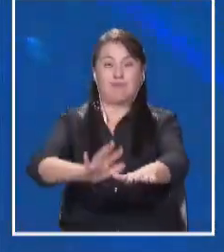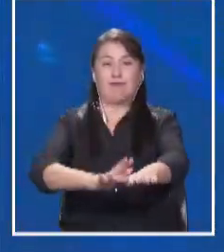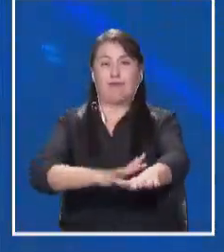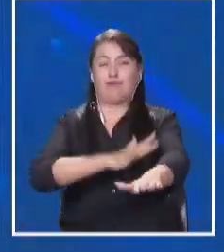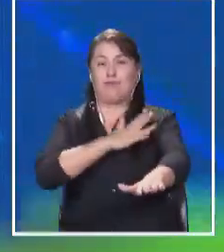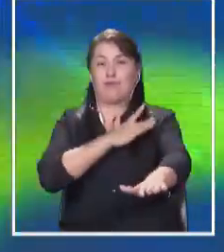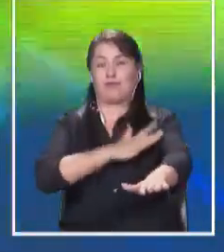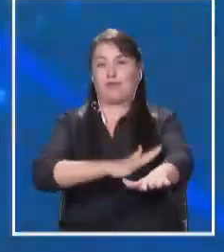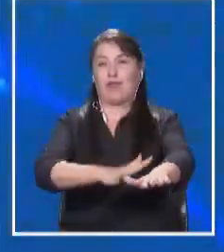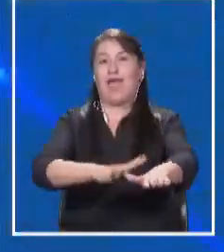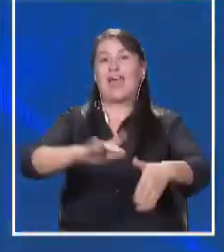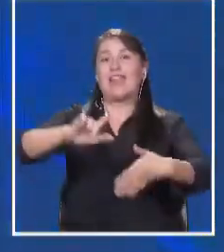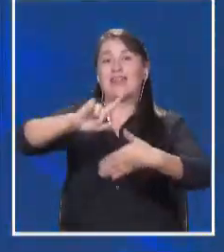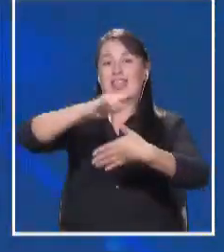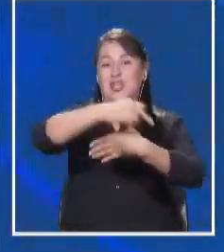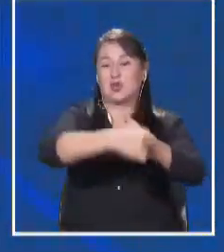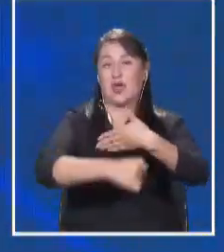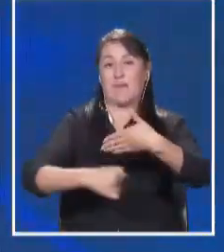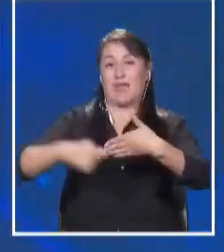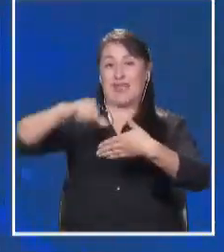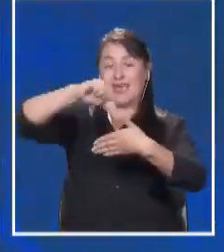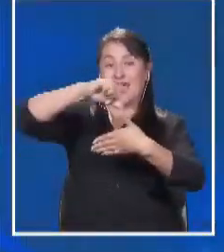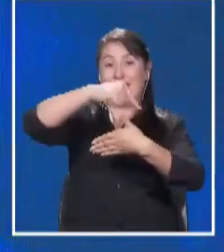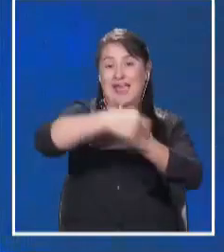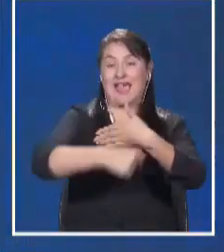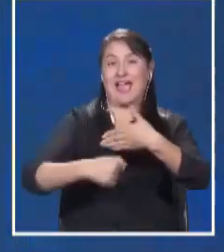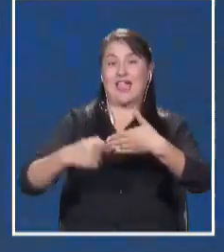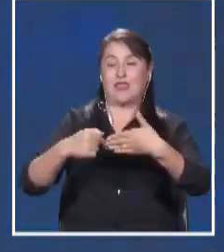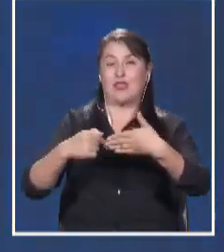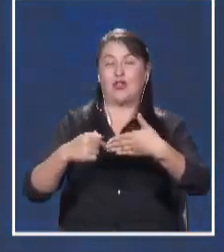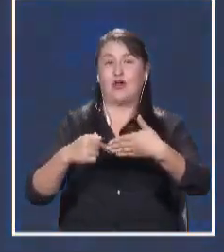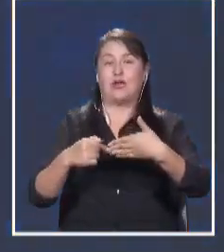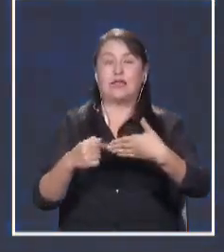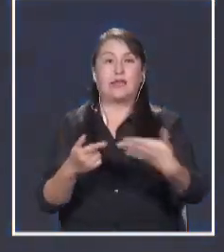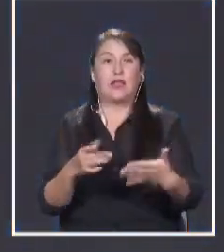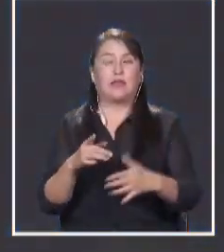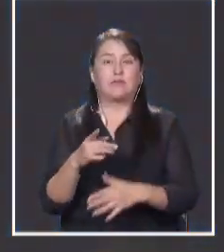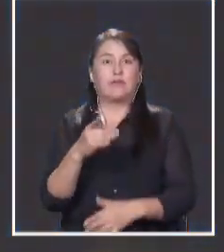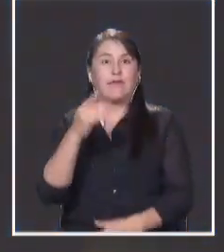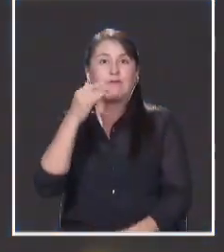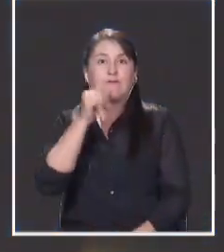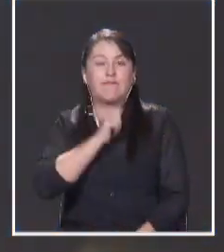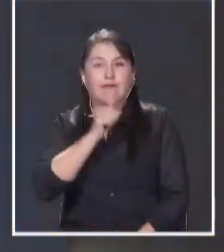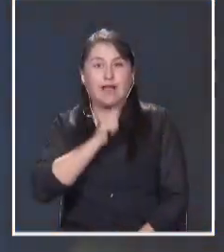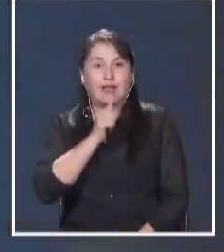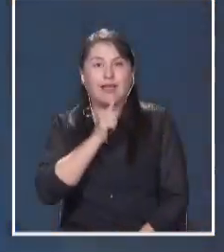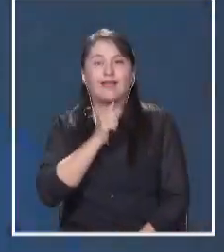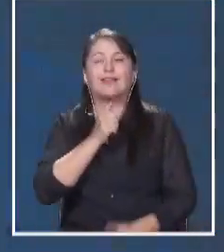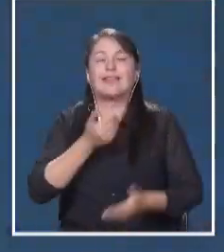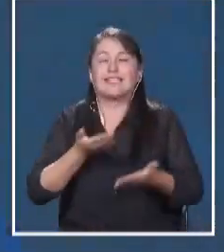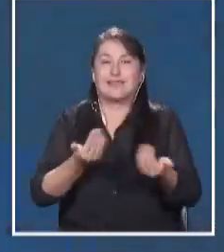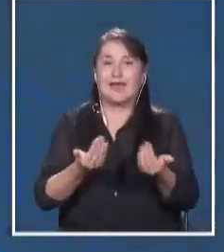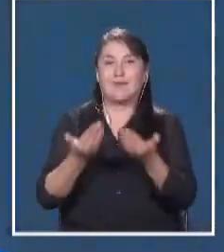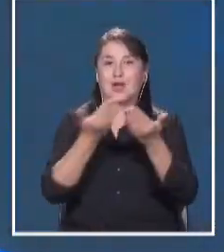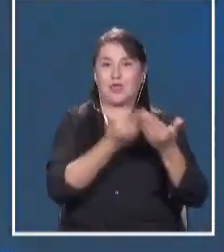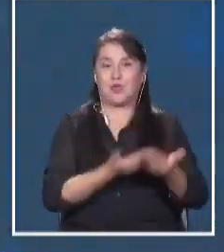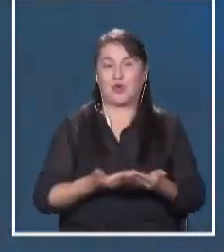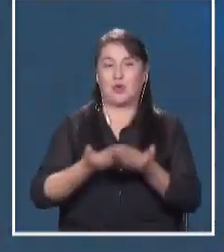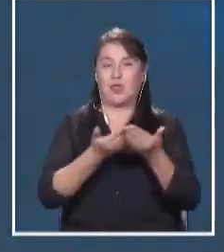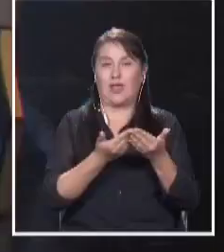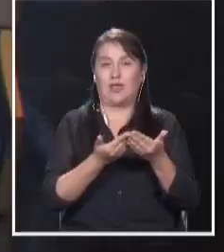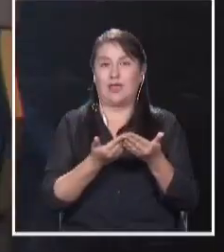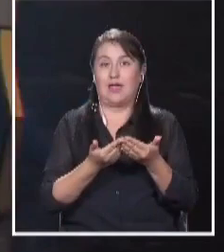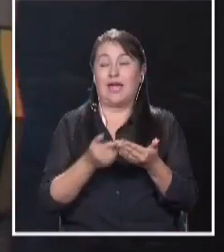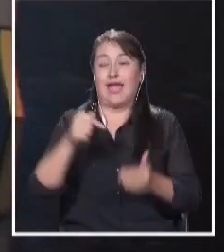estos procesos que todavía no entendemos y que por lo tanto tenemos que estudiarlos, ¿ya? Les cuento que